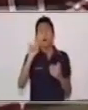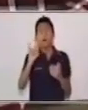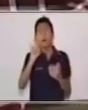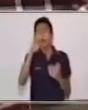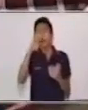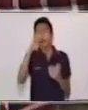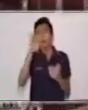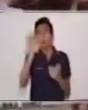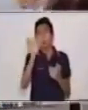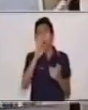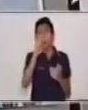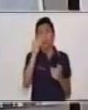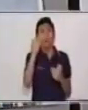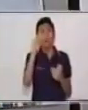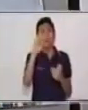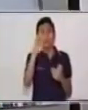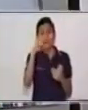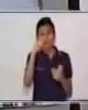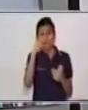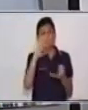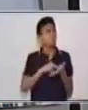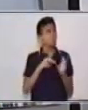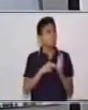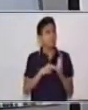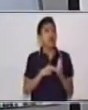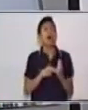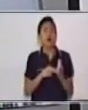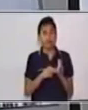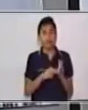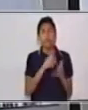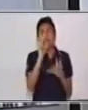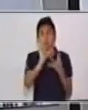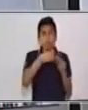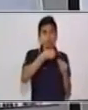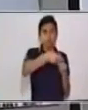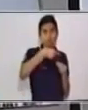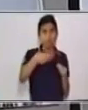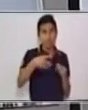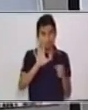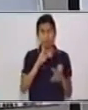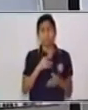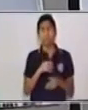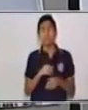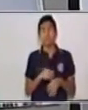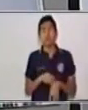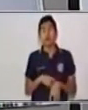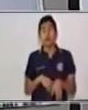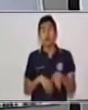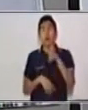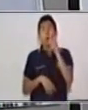Muy bien. ¿A quién reparte sus productos el granjero?